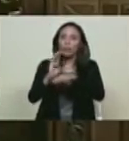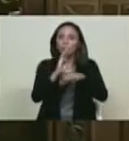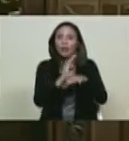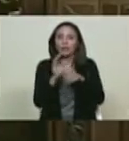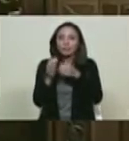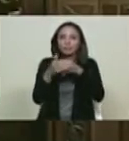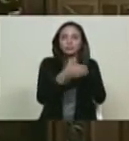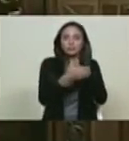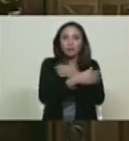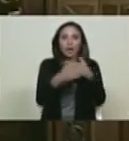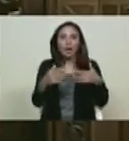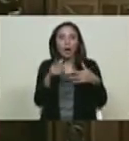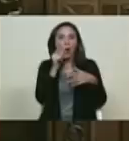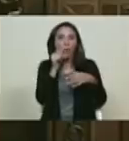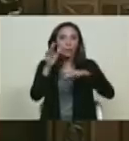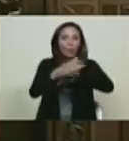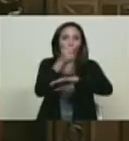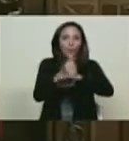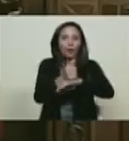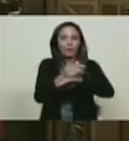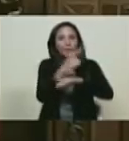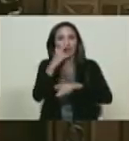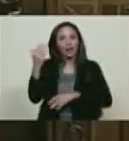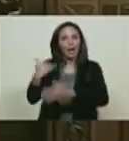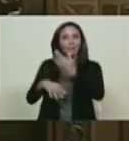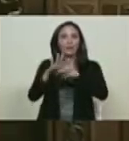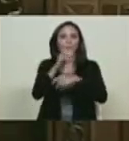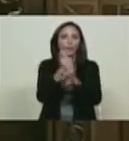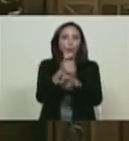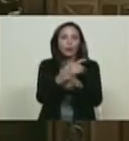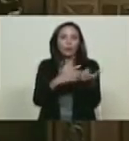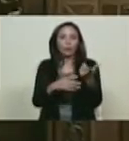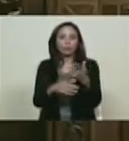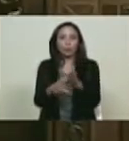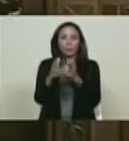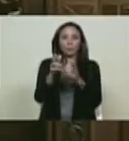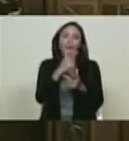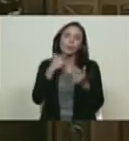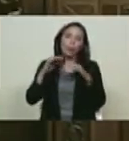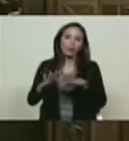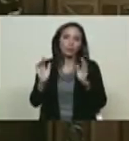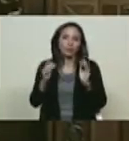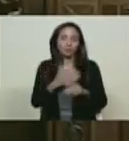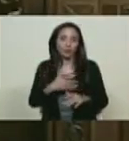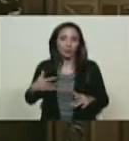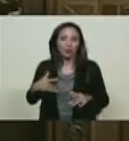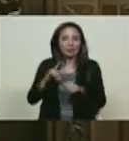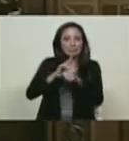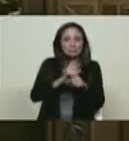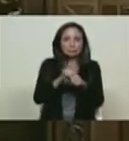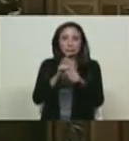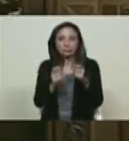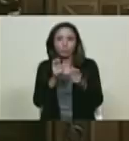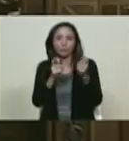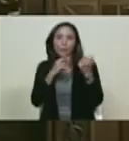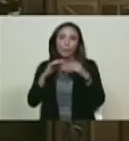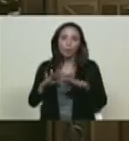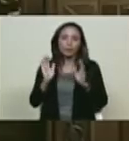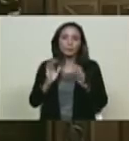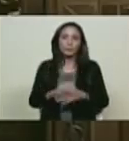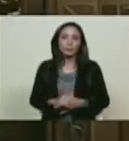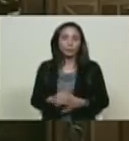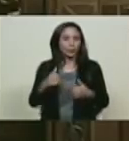que ejecutaron el acto terrorista. Hay elementos de convicción y estoy dispuesto a